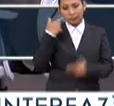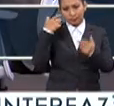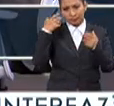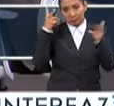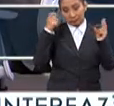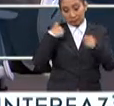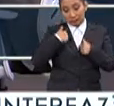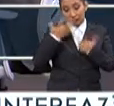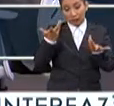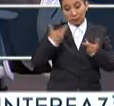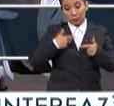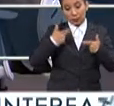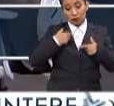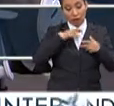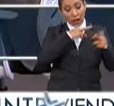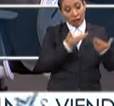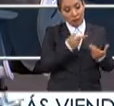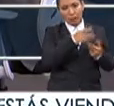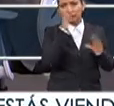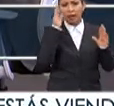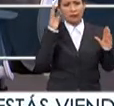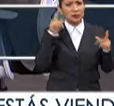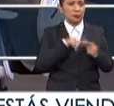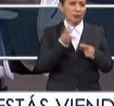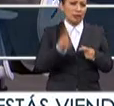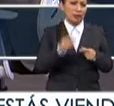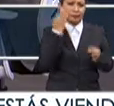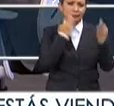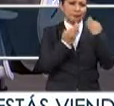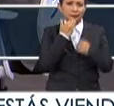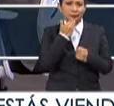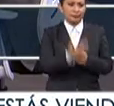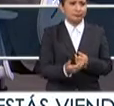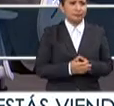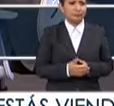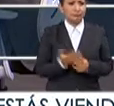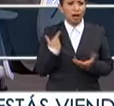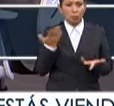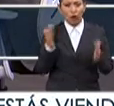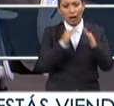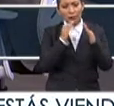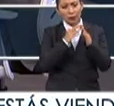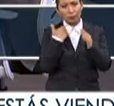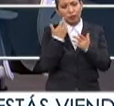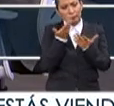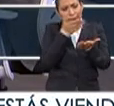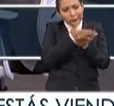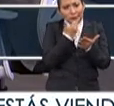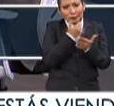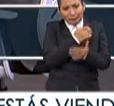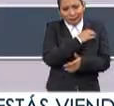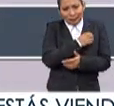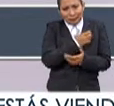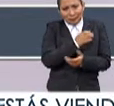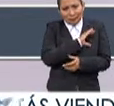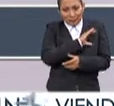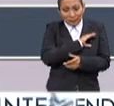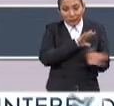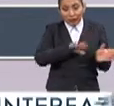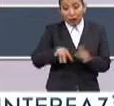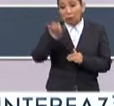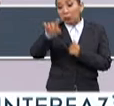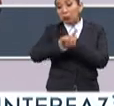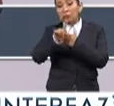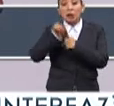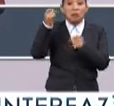caso yo puedo decir que la persona que me recibió fue maravillosa la verdad me trató muy bien fue fue muy hogareño muy acogedora estar con ella en cuanto a